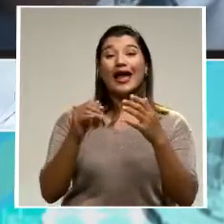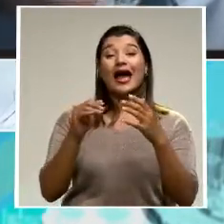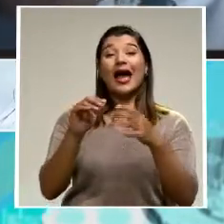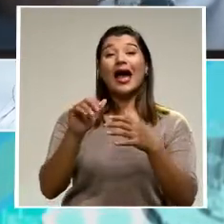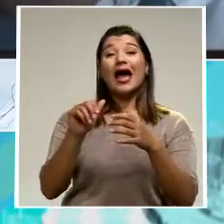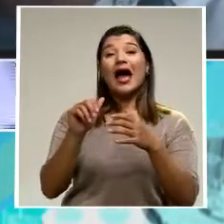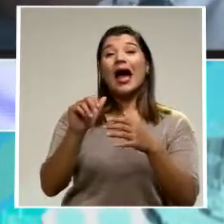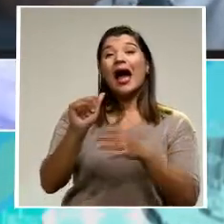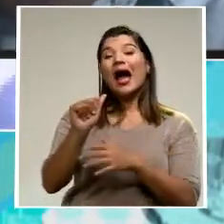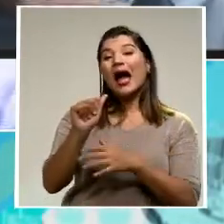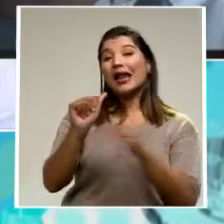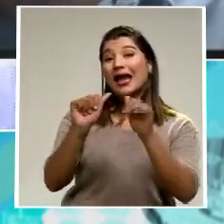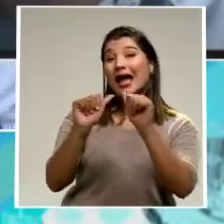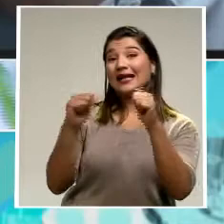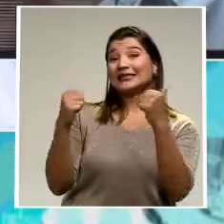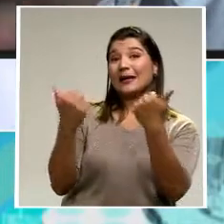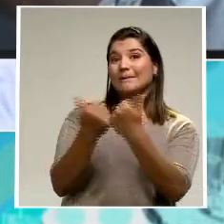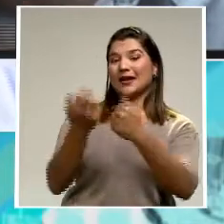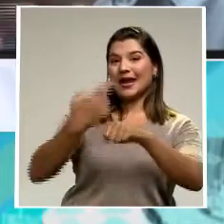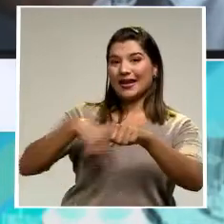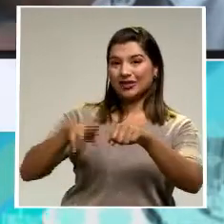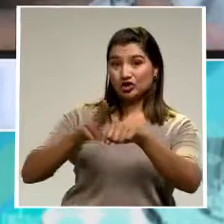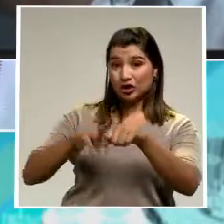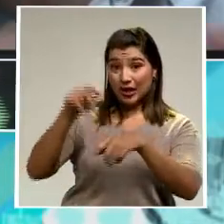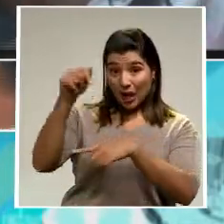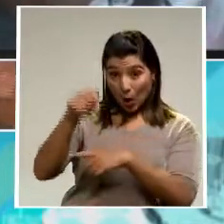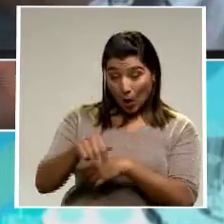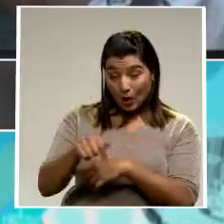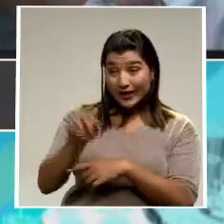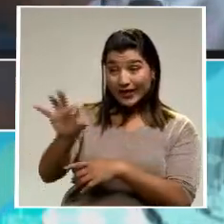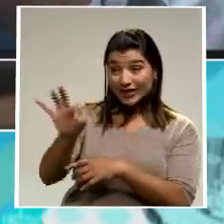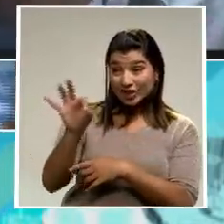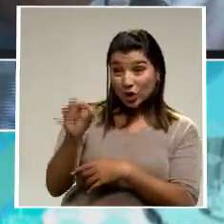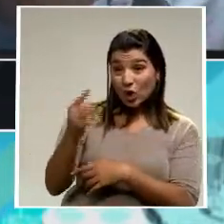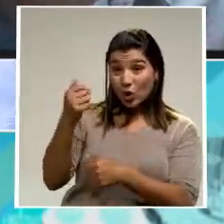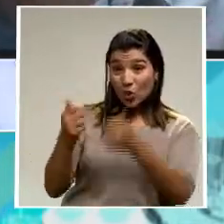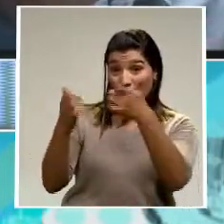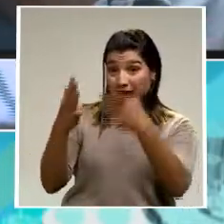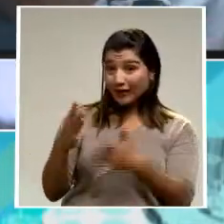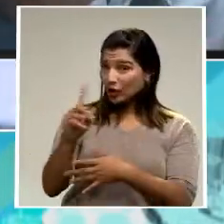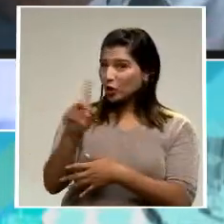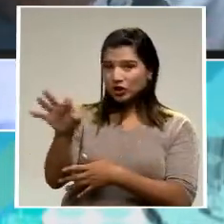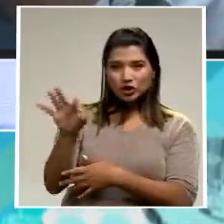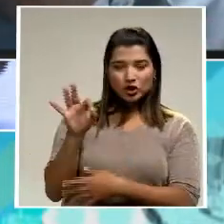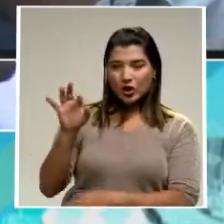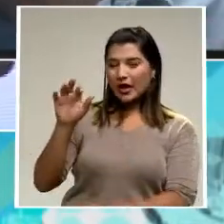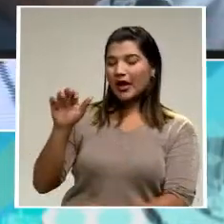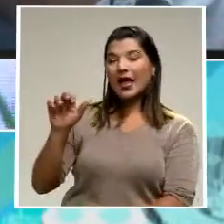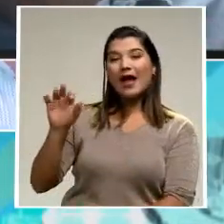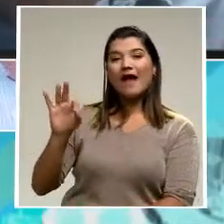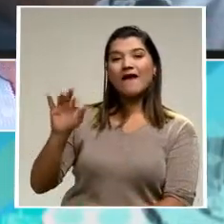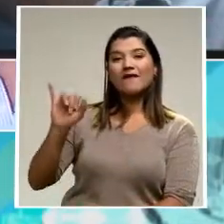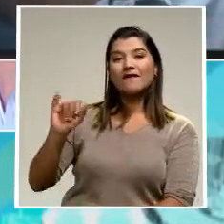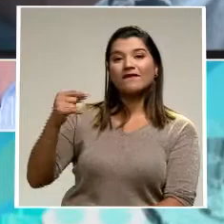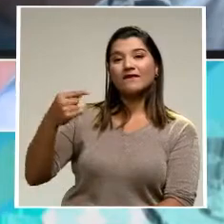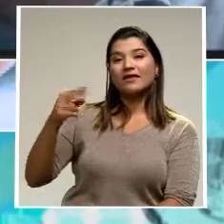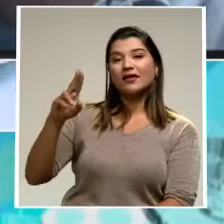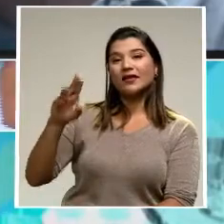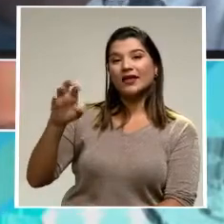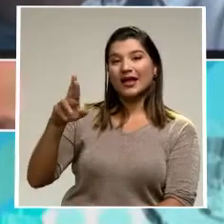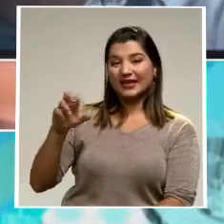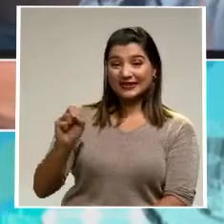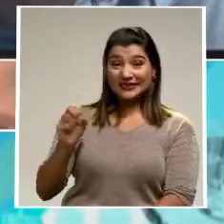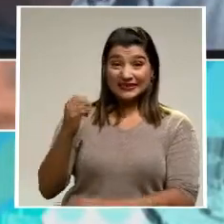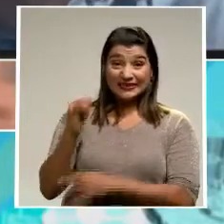esa Asamblea Nacional eligiese a un candidato a la presidencia de la República, no sería José María Figueres, porque es una Asamblea Nacional del Partido de Liberación